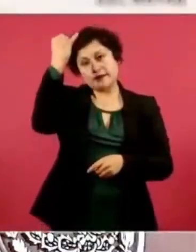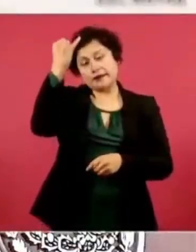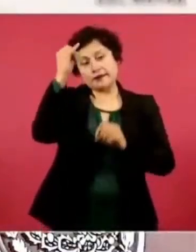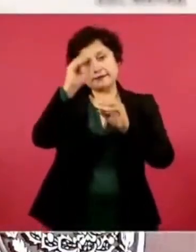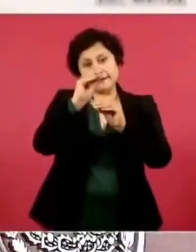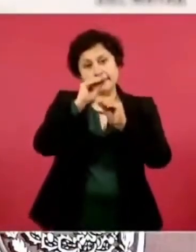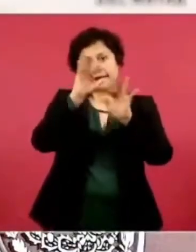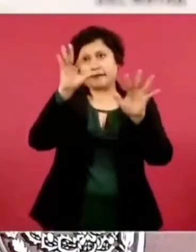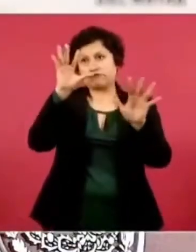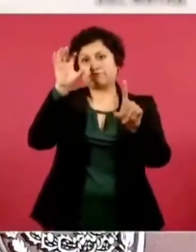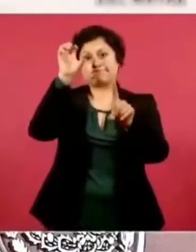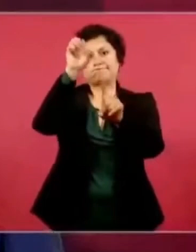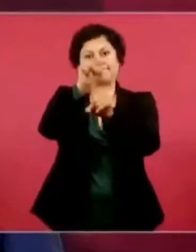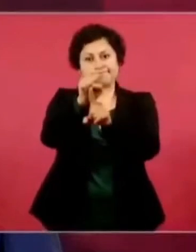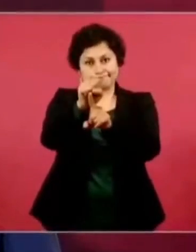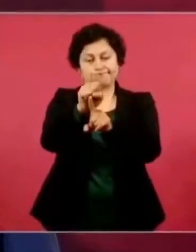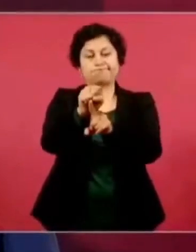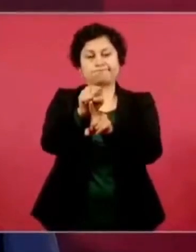ideales.